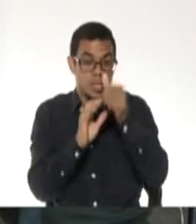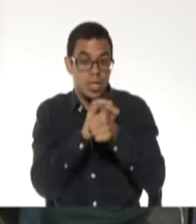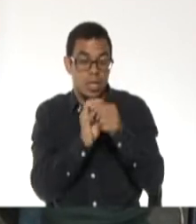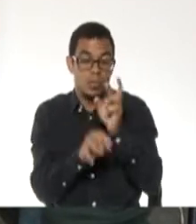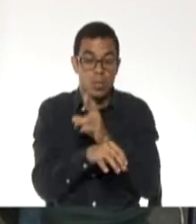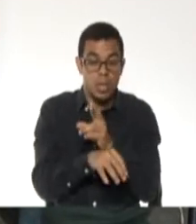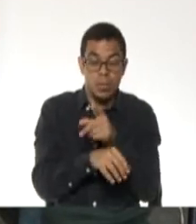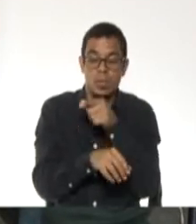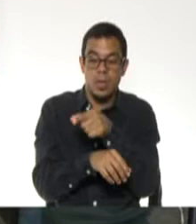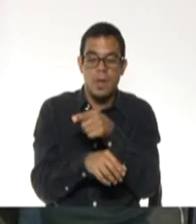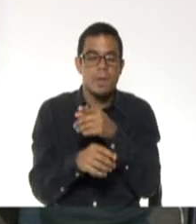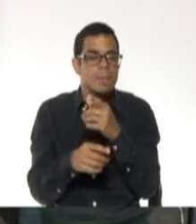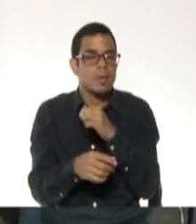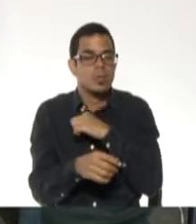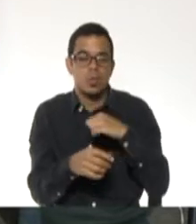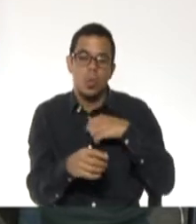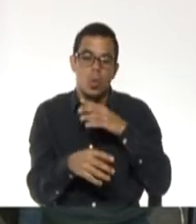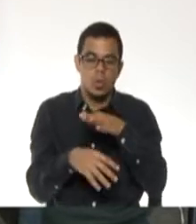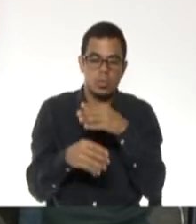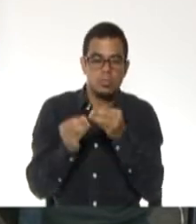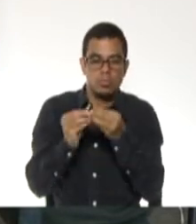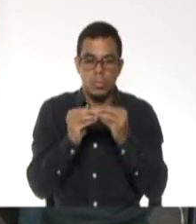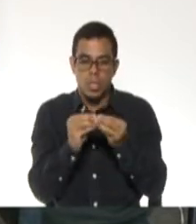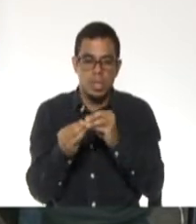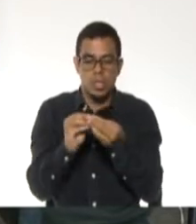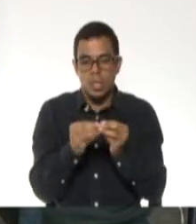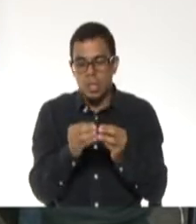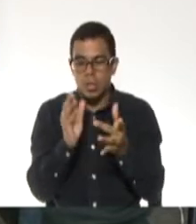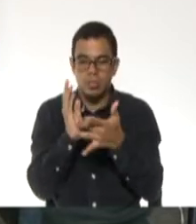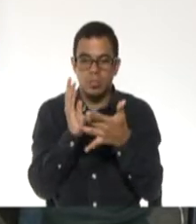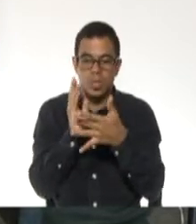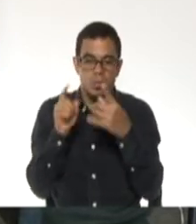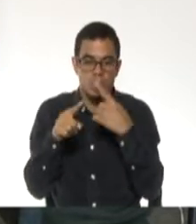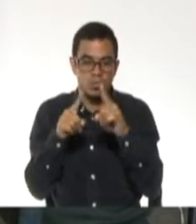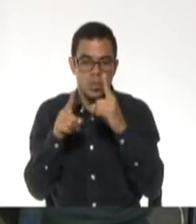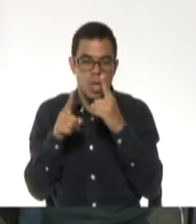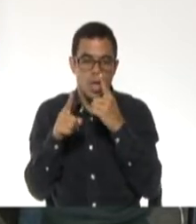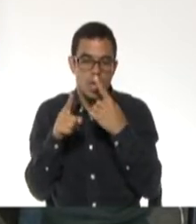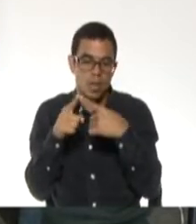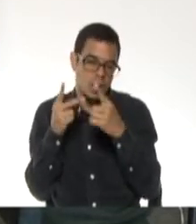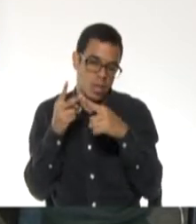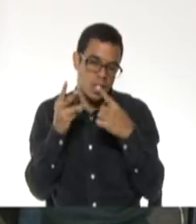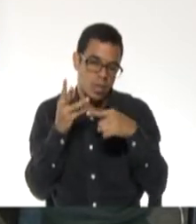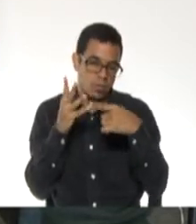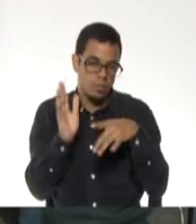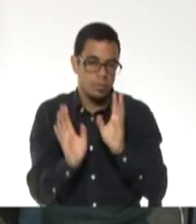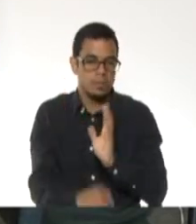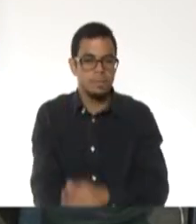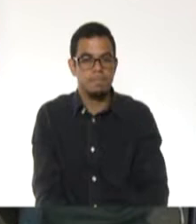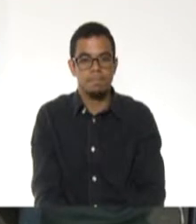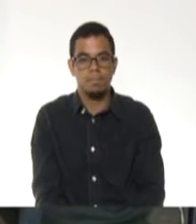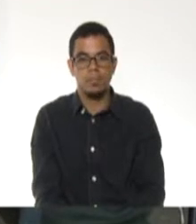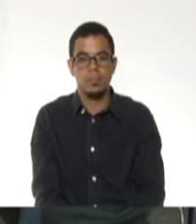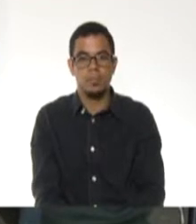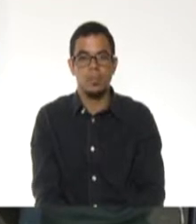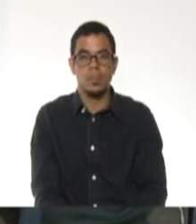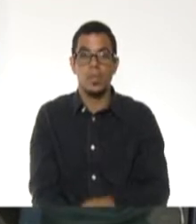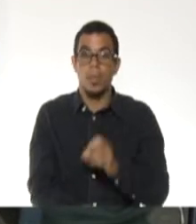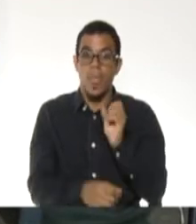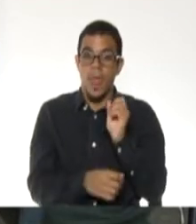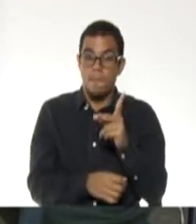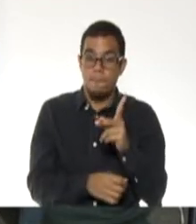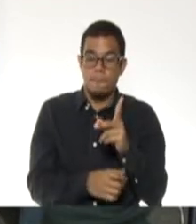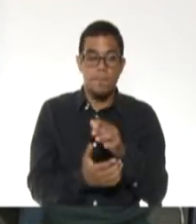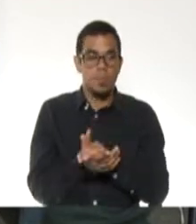Pero antes de empezar a manipular todos estos artefactos, hay cosas que tenemos que manejar previamente, ¿no? Como las normas de higiene y